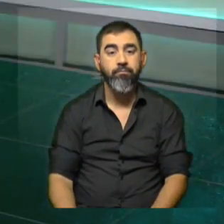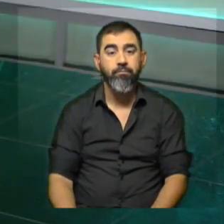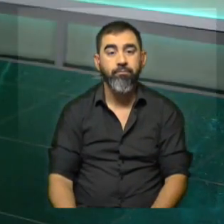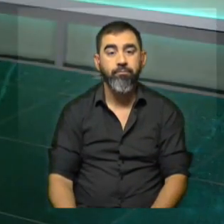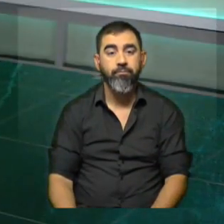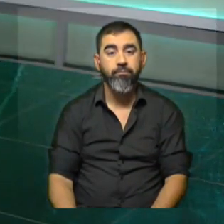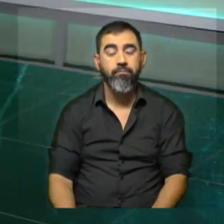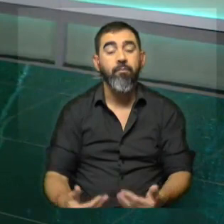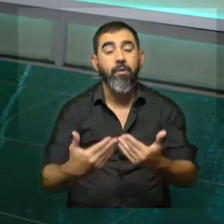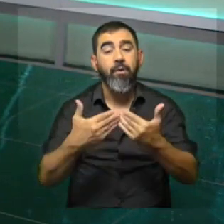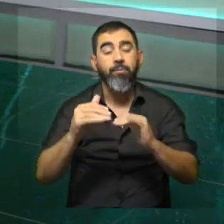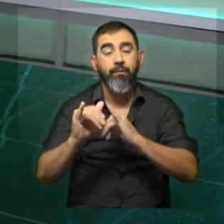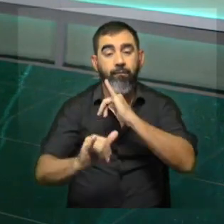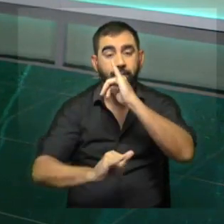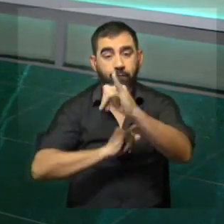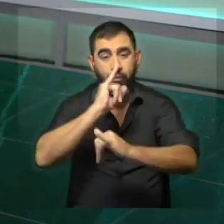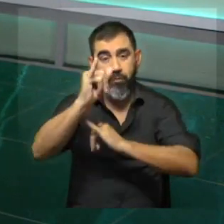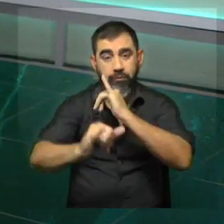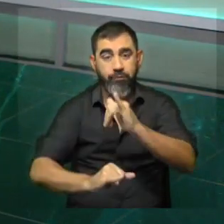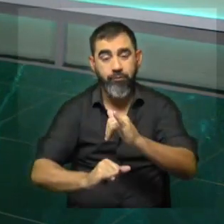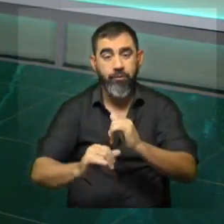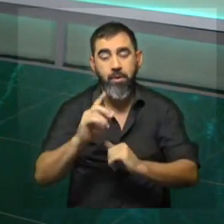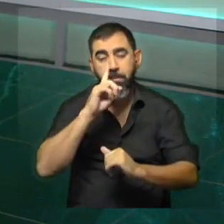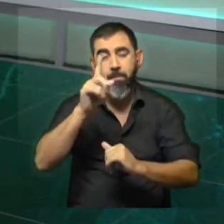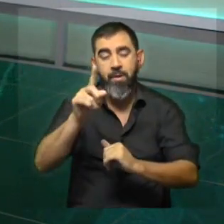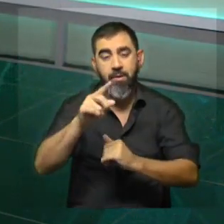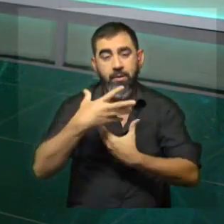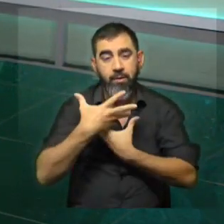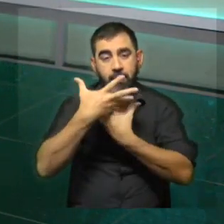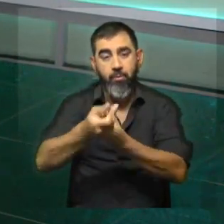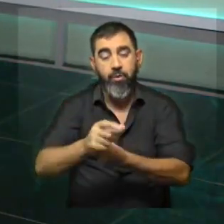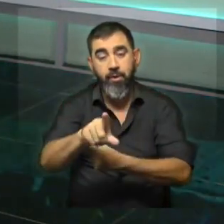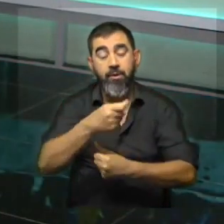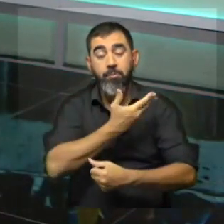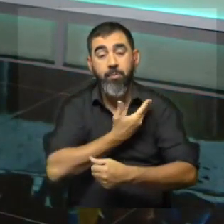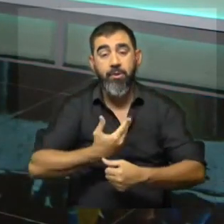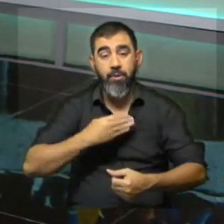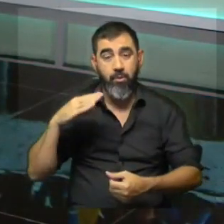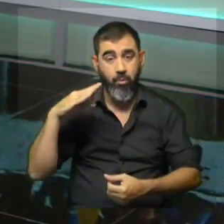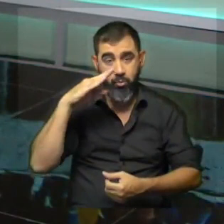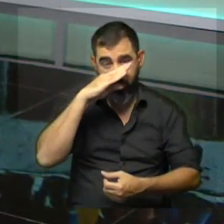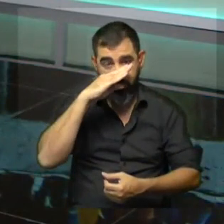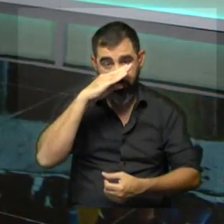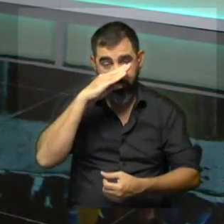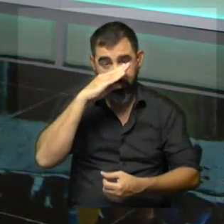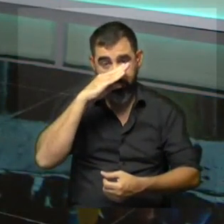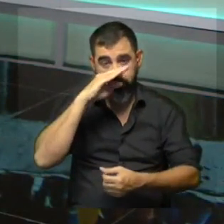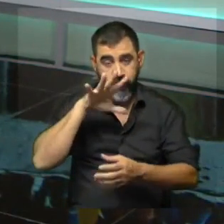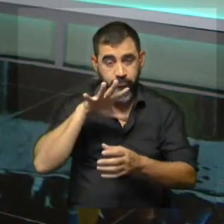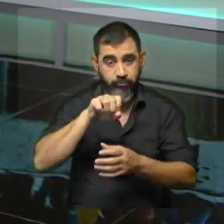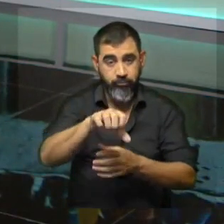viene comenzando el desarrollo informativo miles de Seguidores de el expresidente brasileño Jair bolsonaro